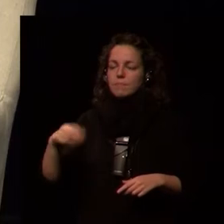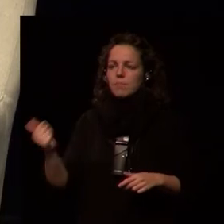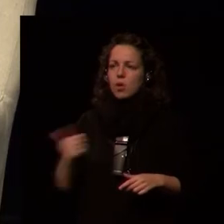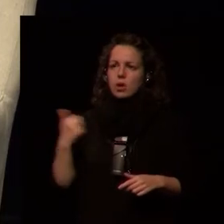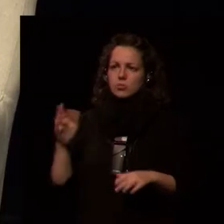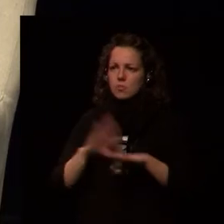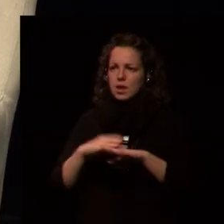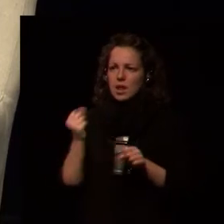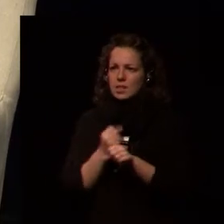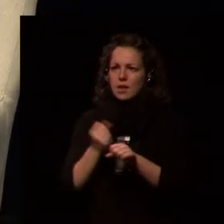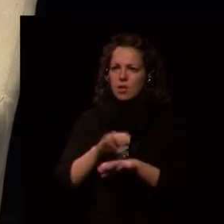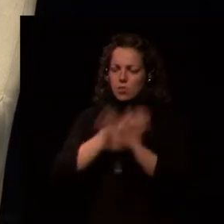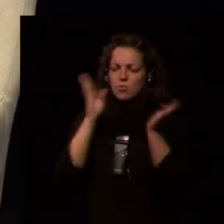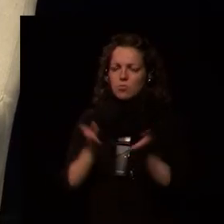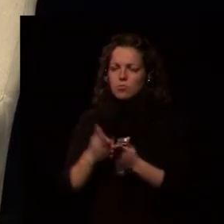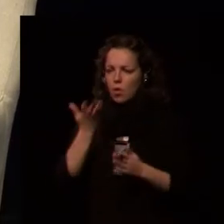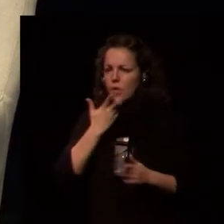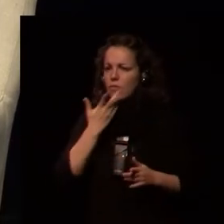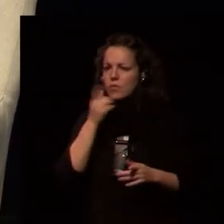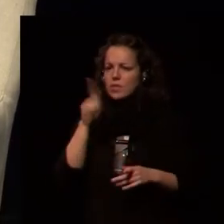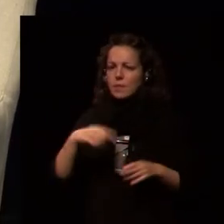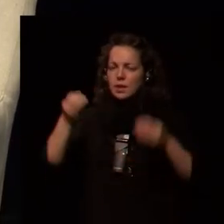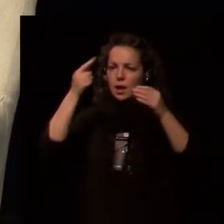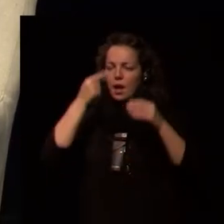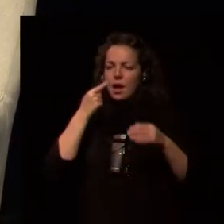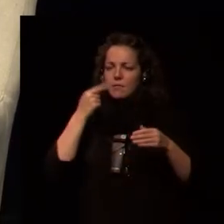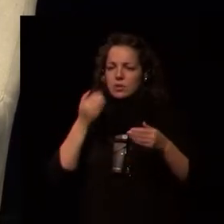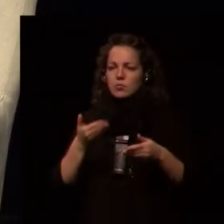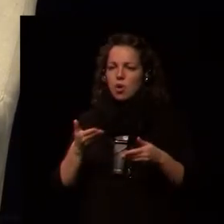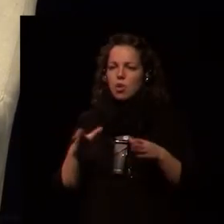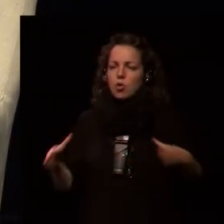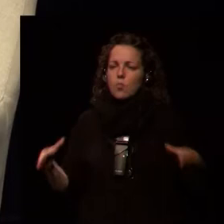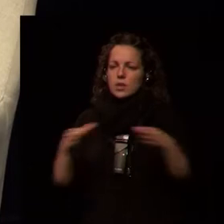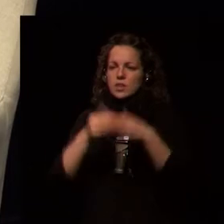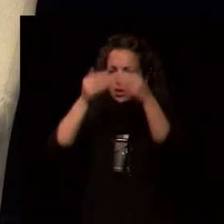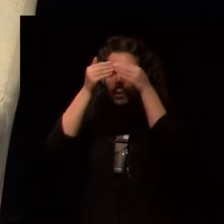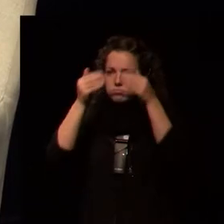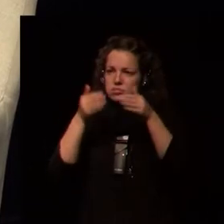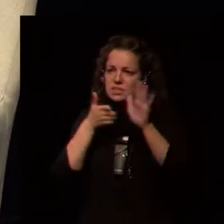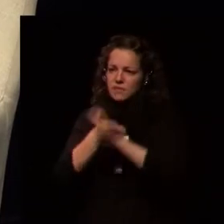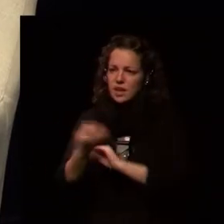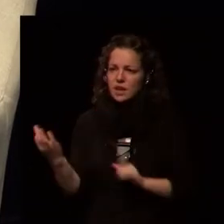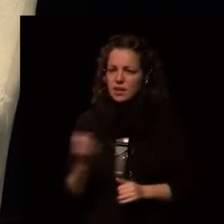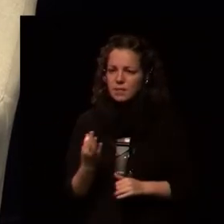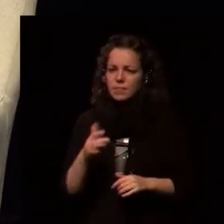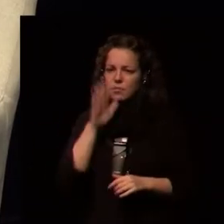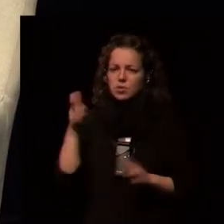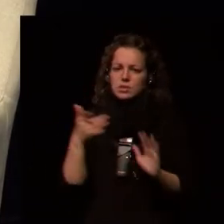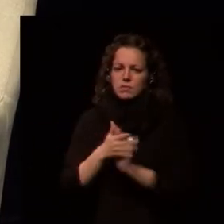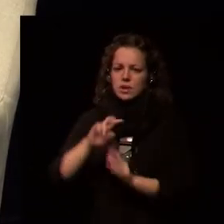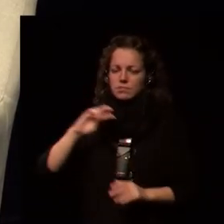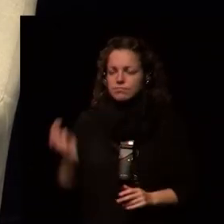de todo el mundo y abrir nuestra cabeza a qué es lo comunitario, porque lo comunitario es variable, y para